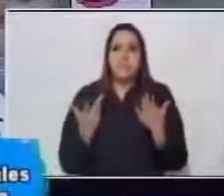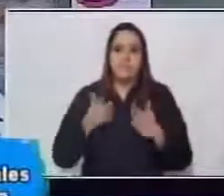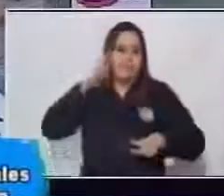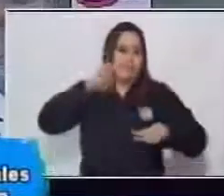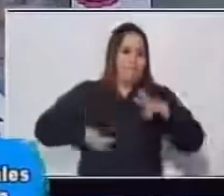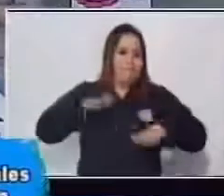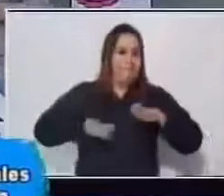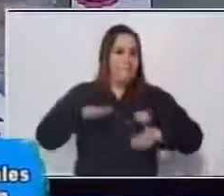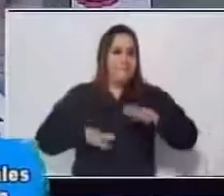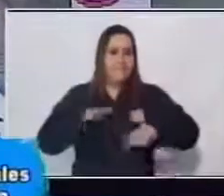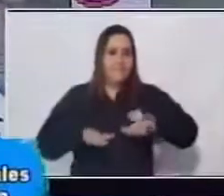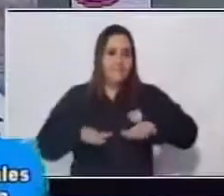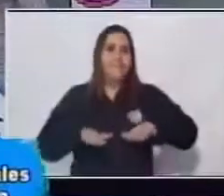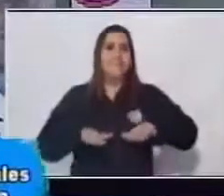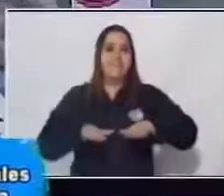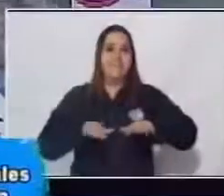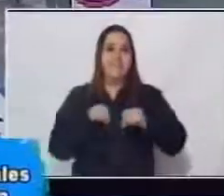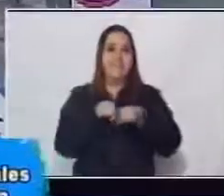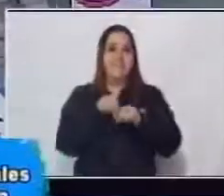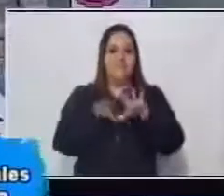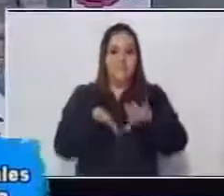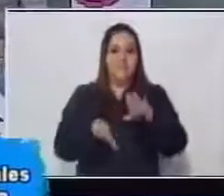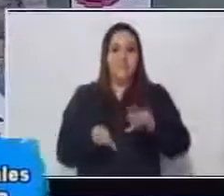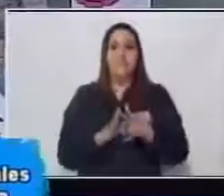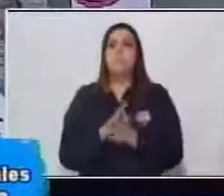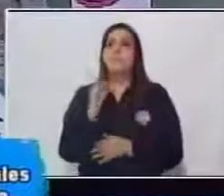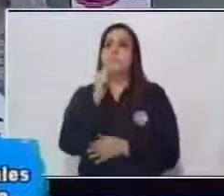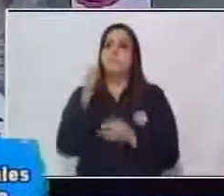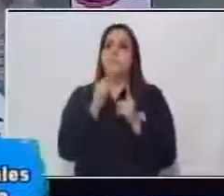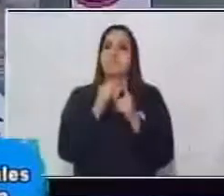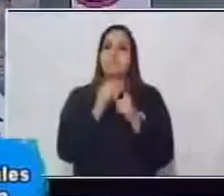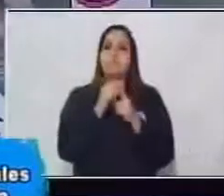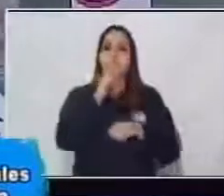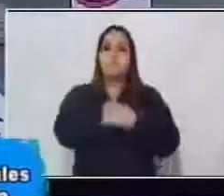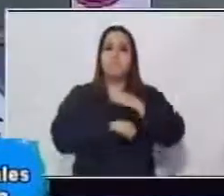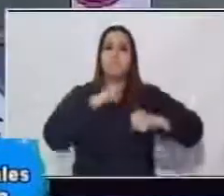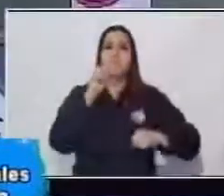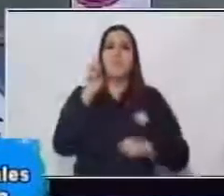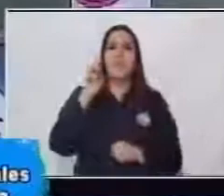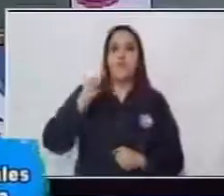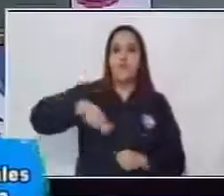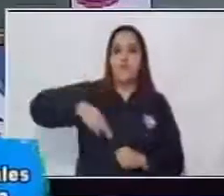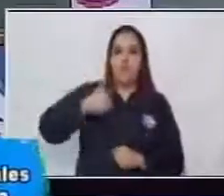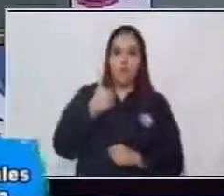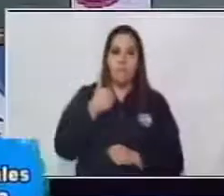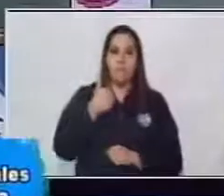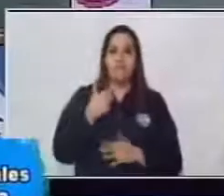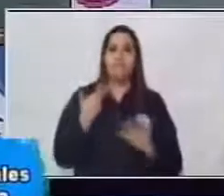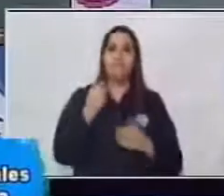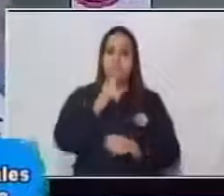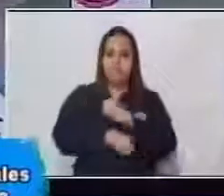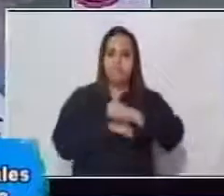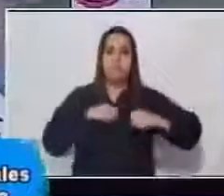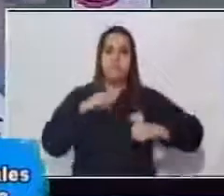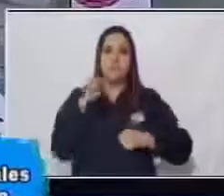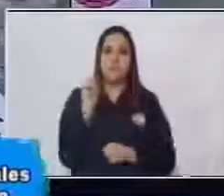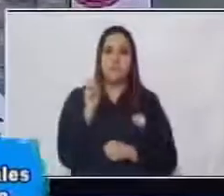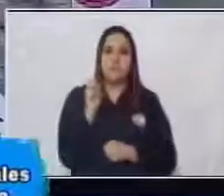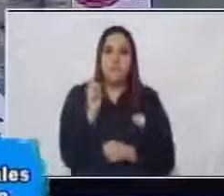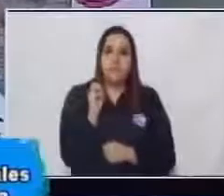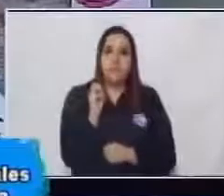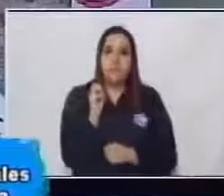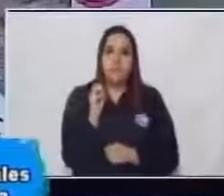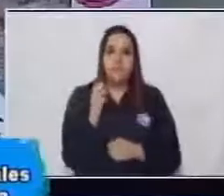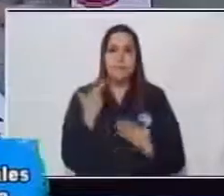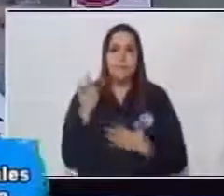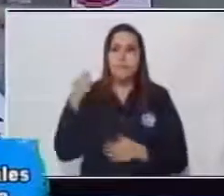fe? Zapatear. Busquemos forma. Empieza con fo, muy bien.